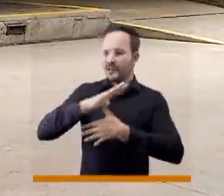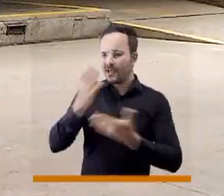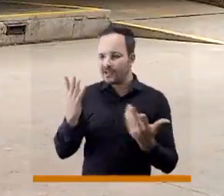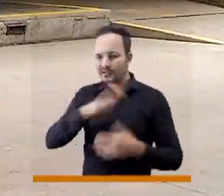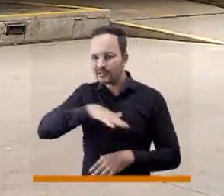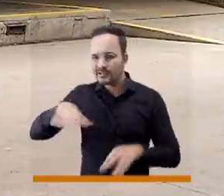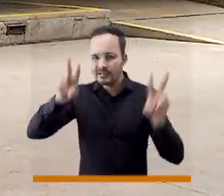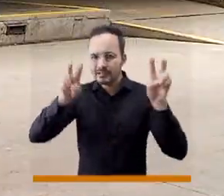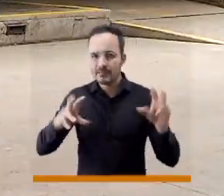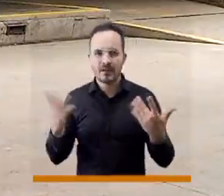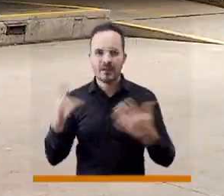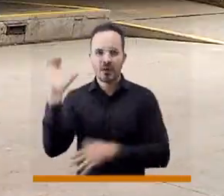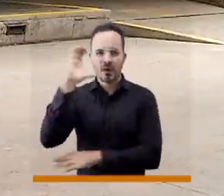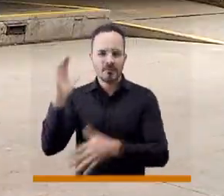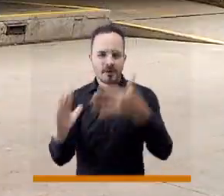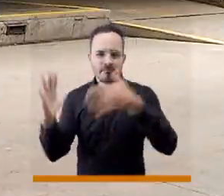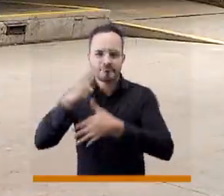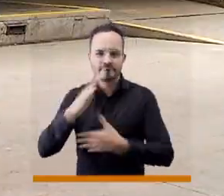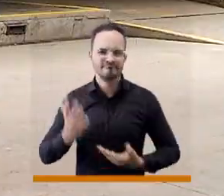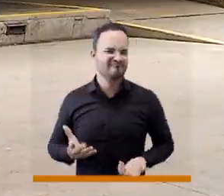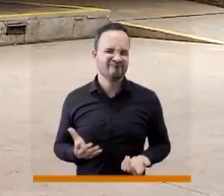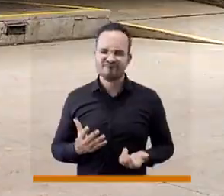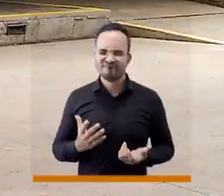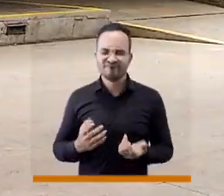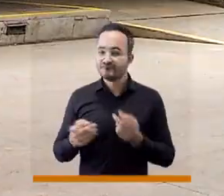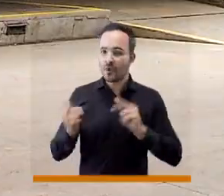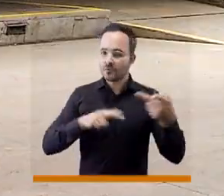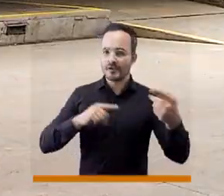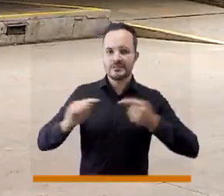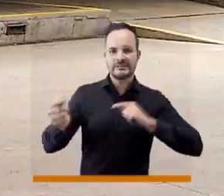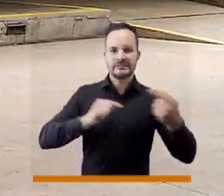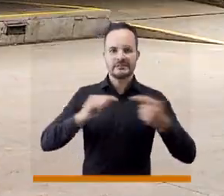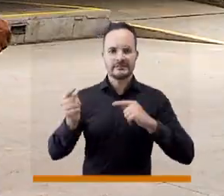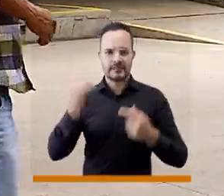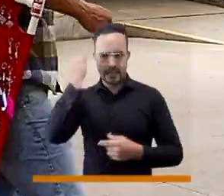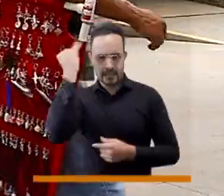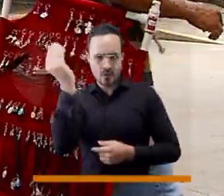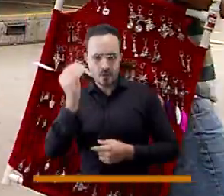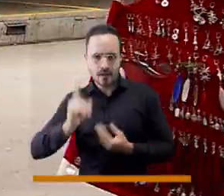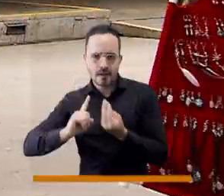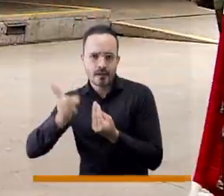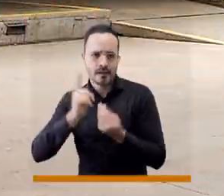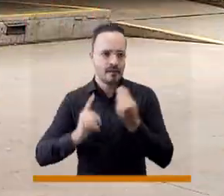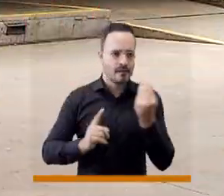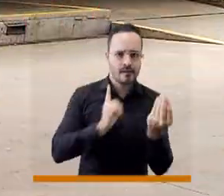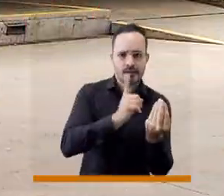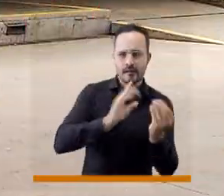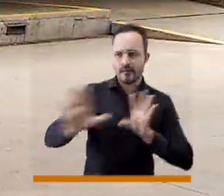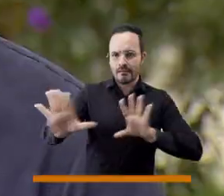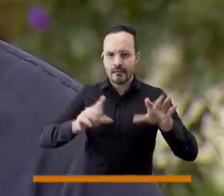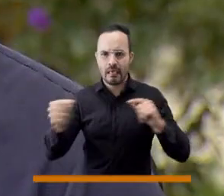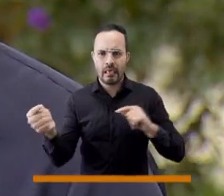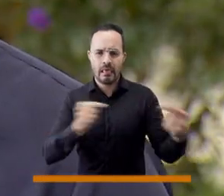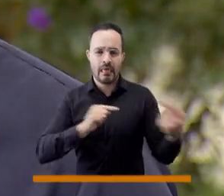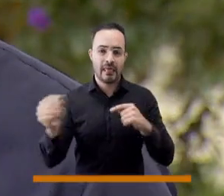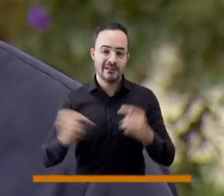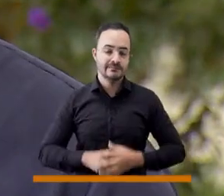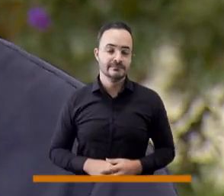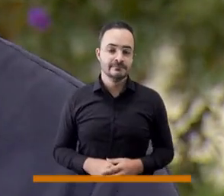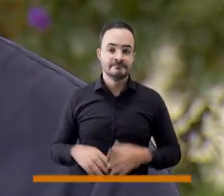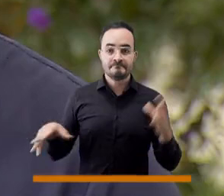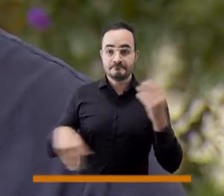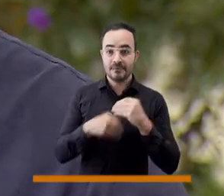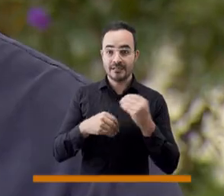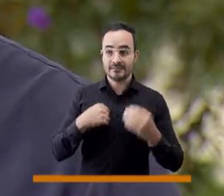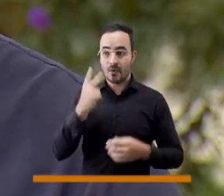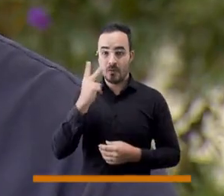para Antioquia y para el país, sino en la ideología y en la figura de los partidos políticos. Y también hemos visto cómo los